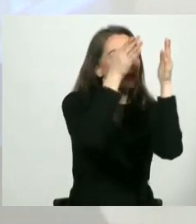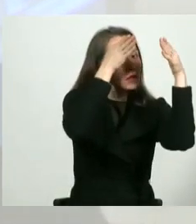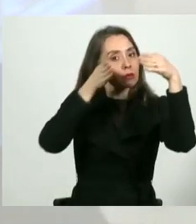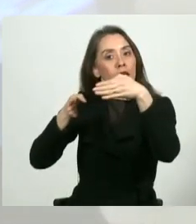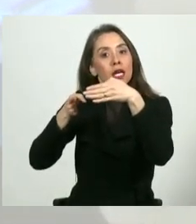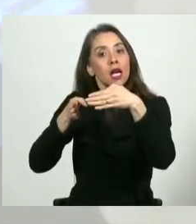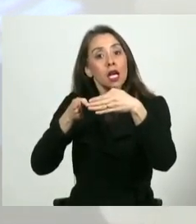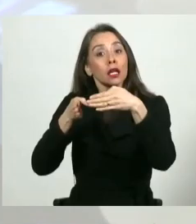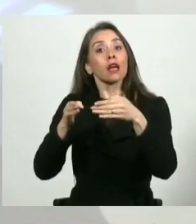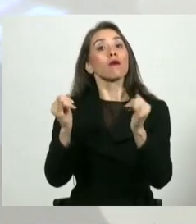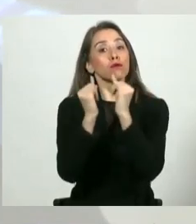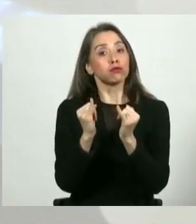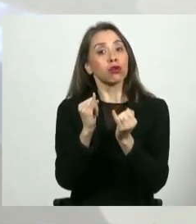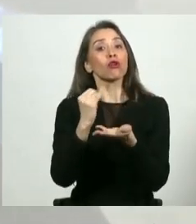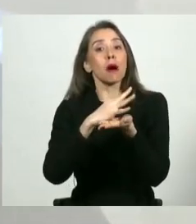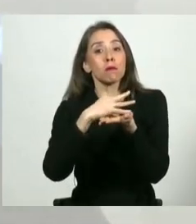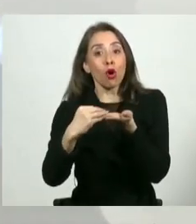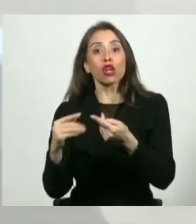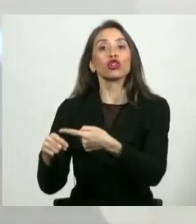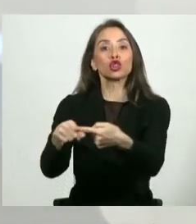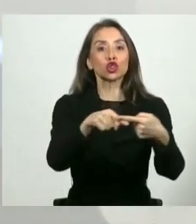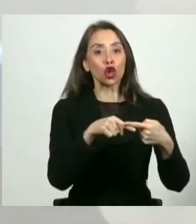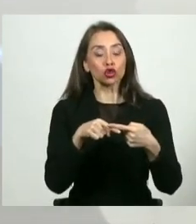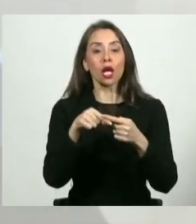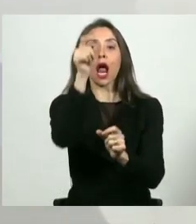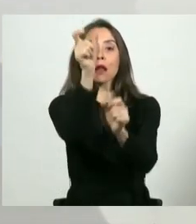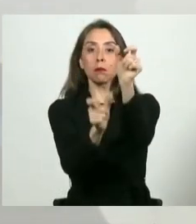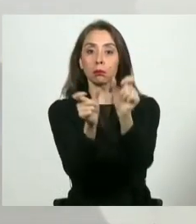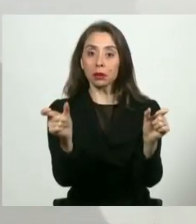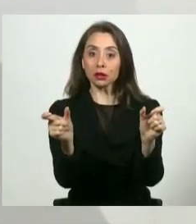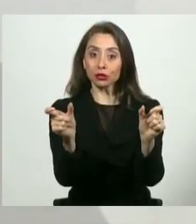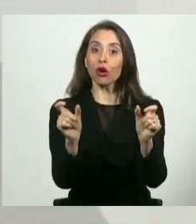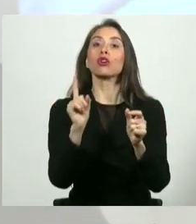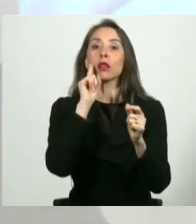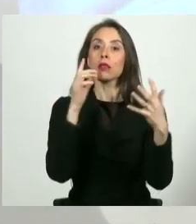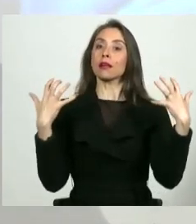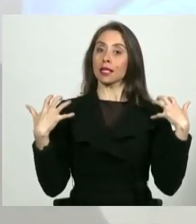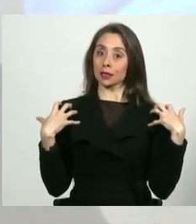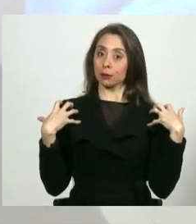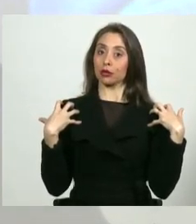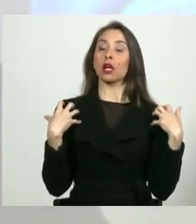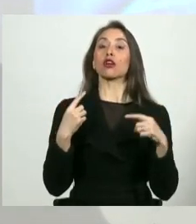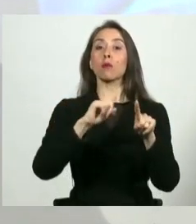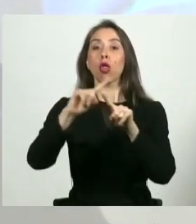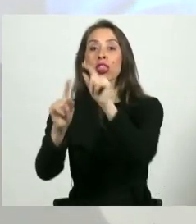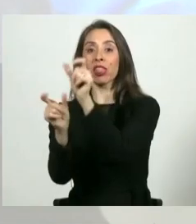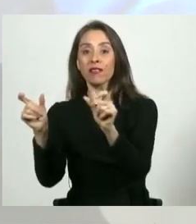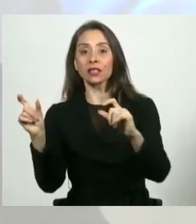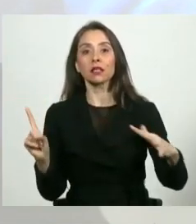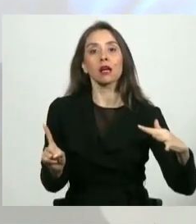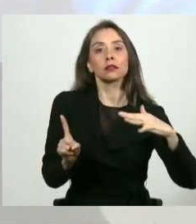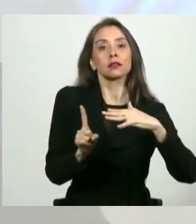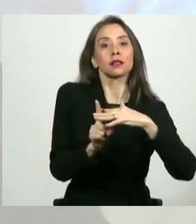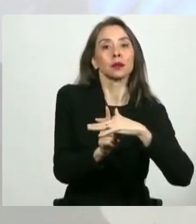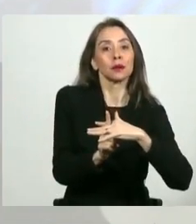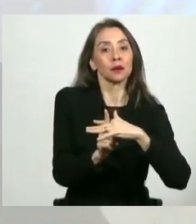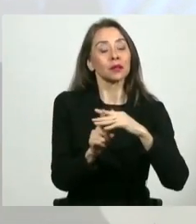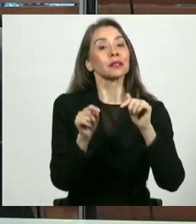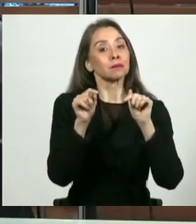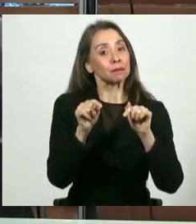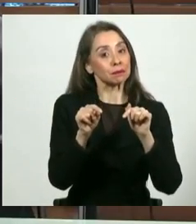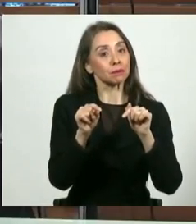todas las personas tienen un rol y una responsabilidad en el proceso de inclusión de la diversidad. En el